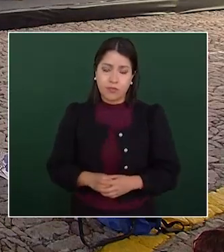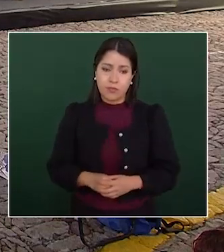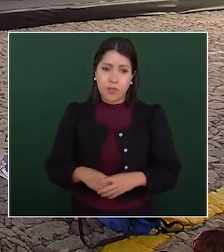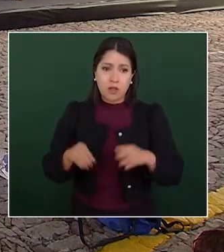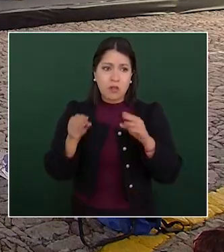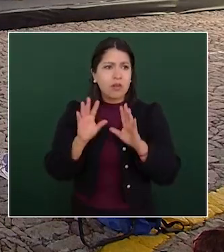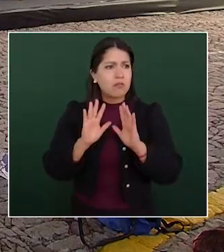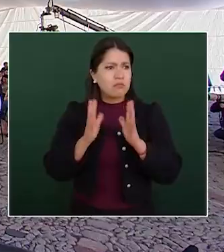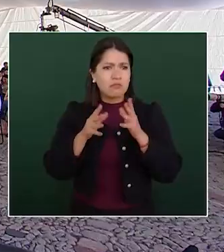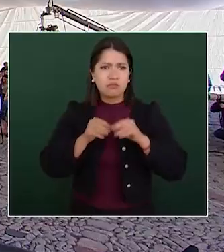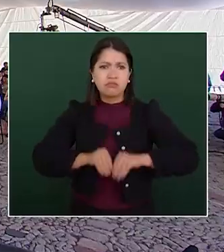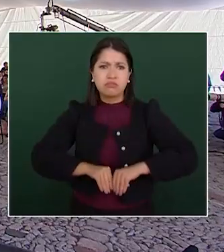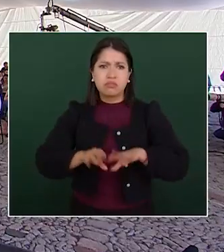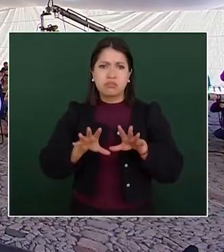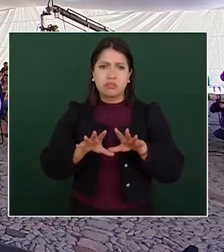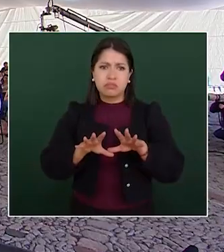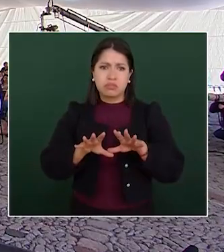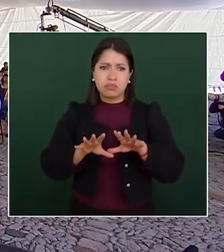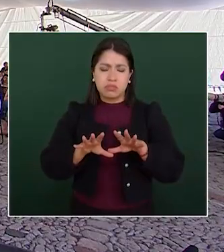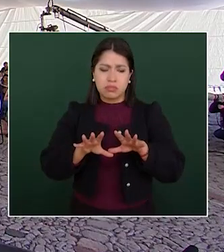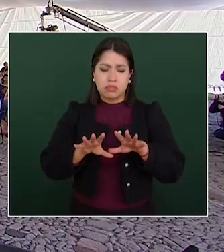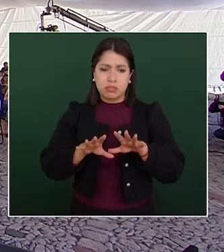conocer